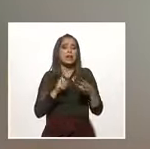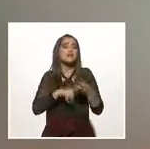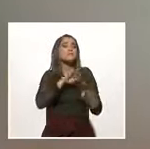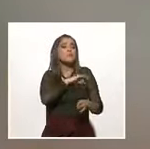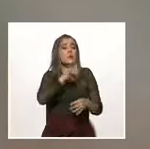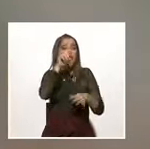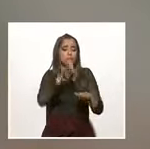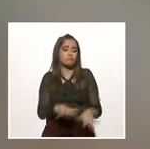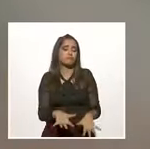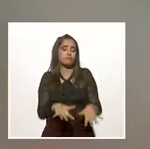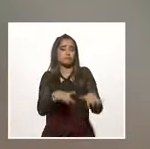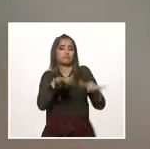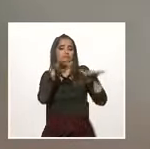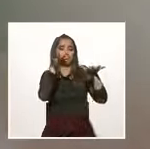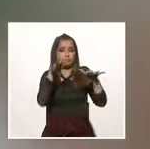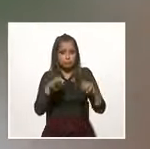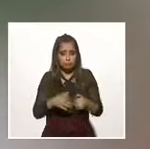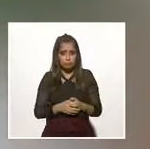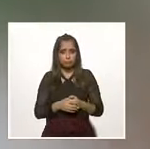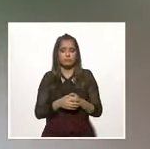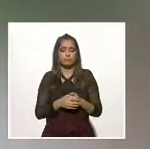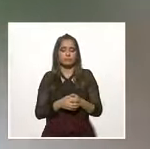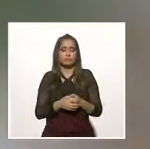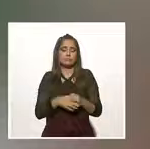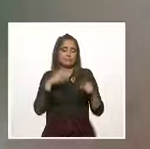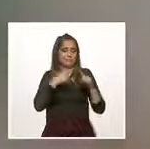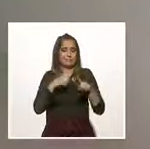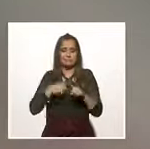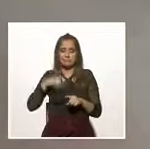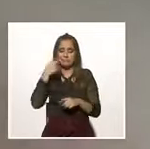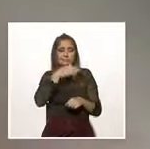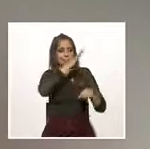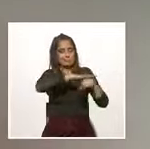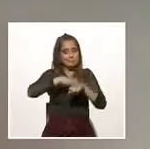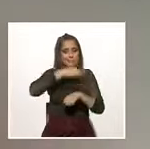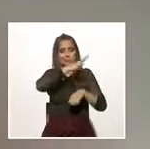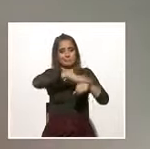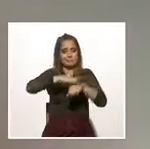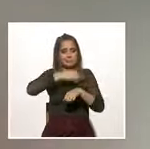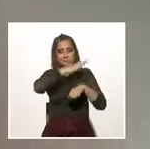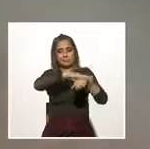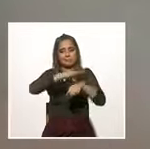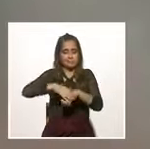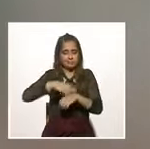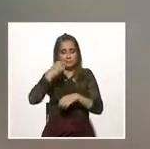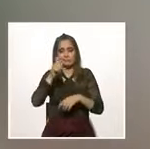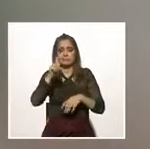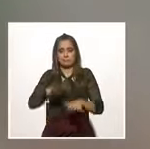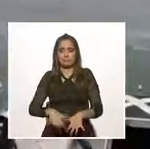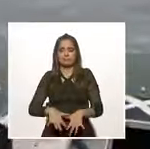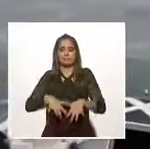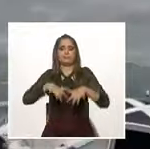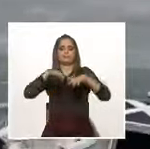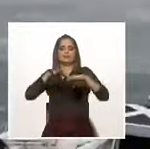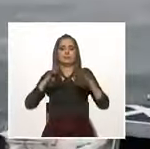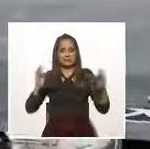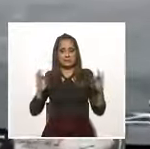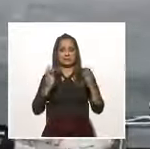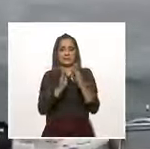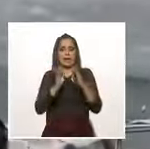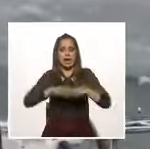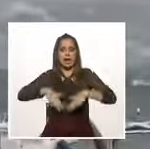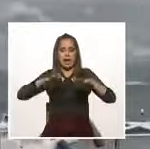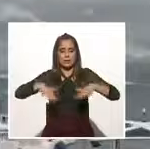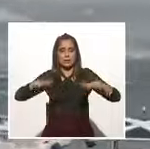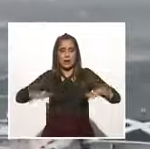inundaciones e inestabilidad de laderas principalmente, y obvio de inundaciones costeras, aquellos que están muy cerca de las playas